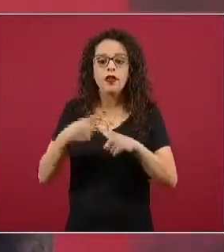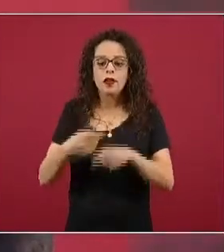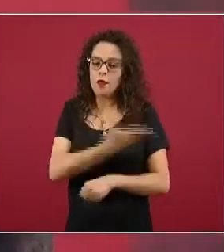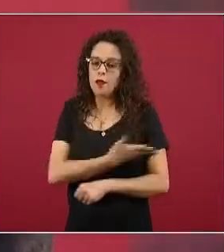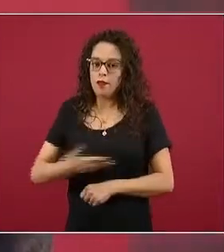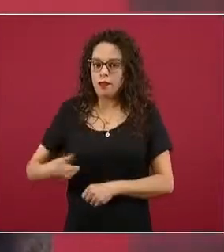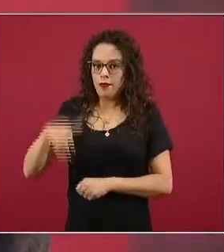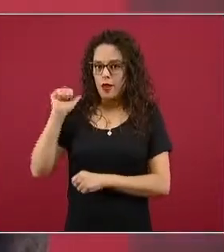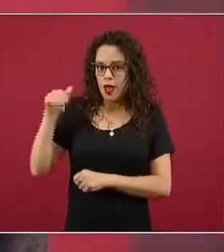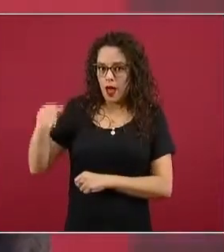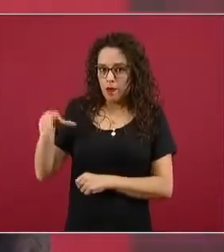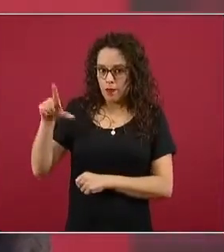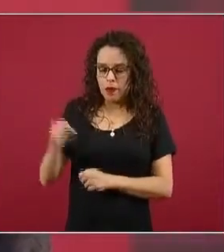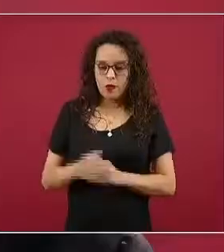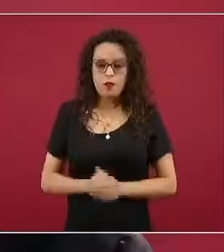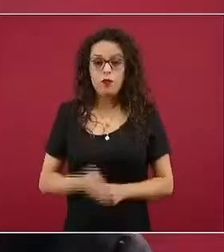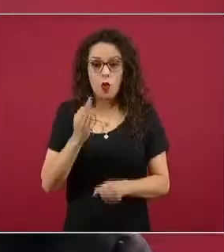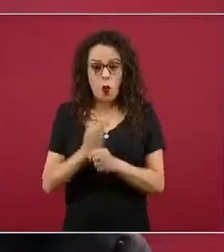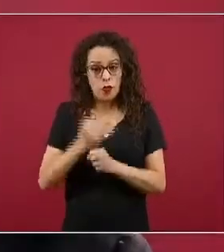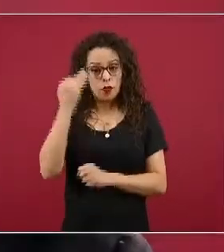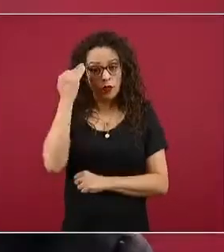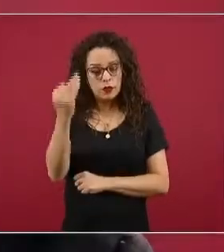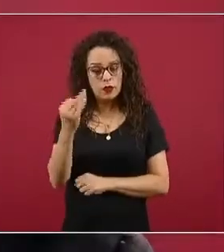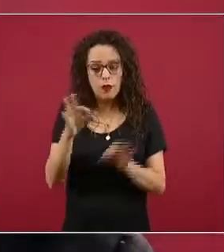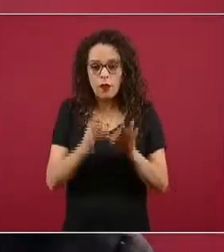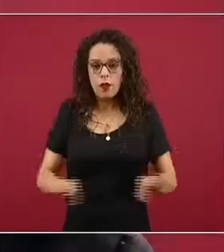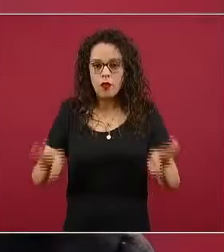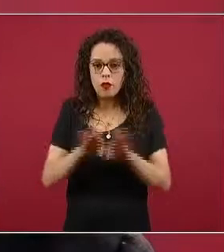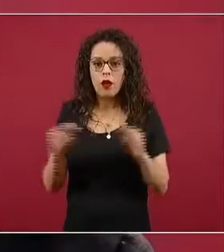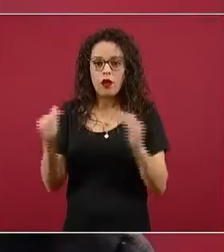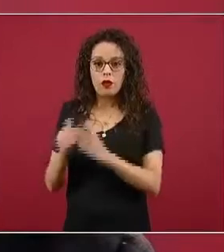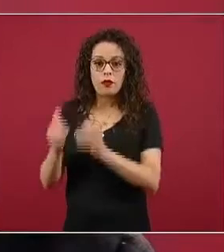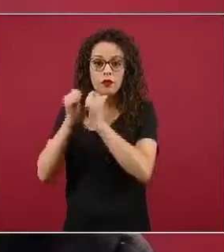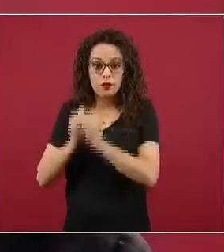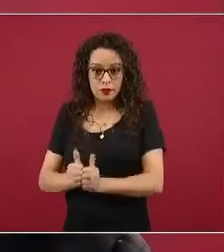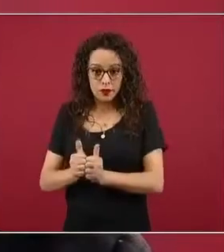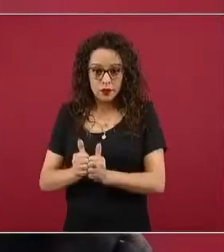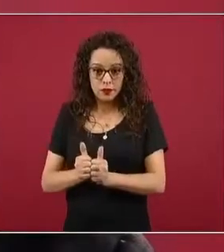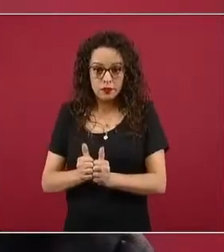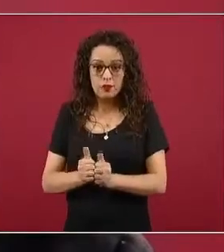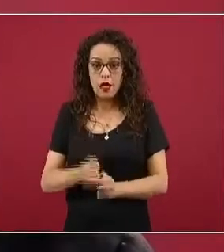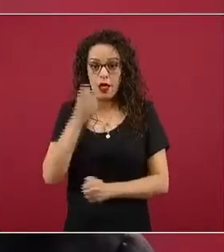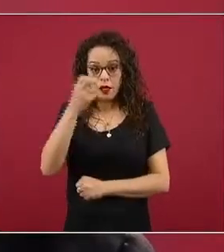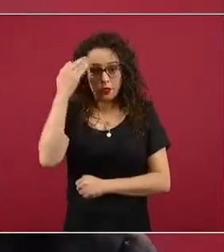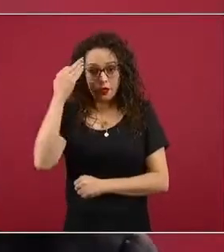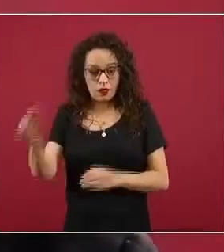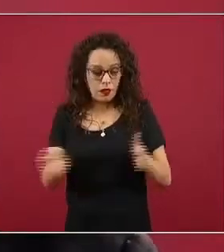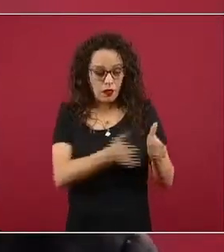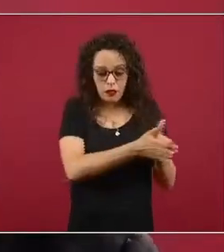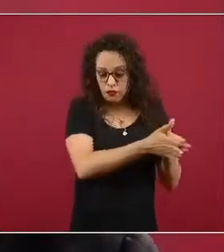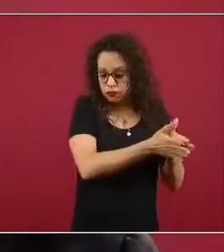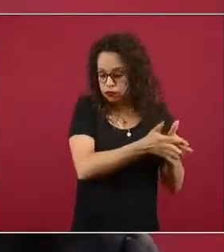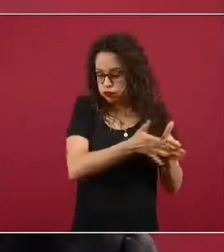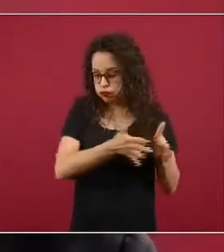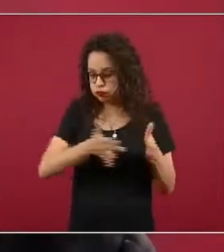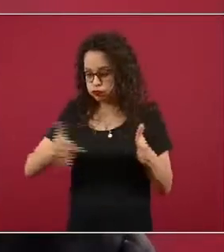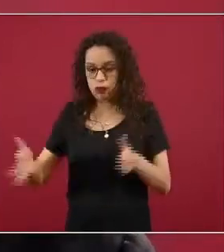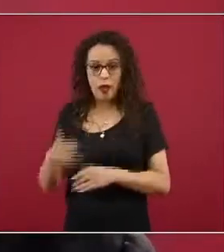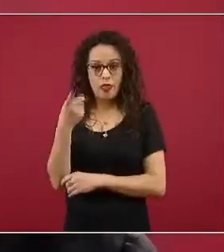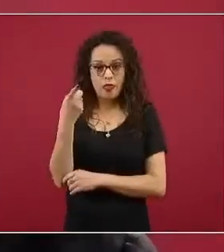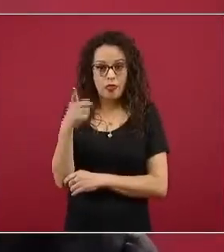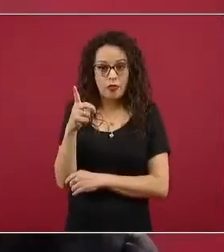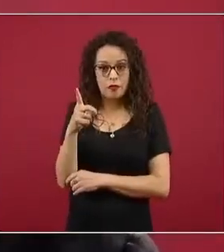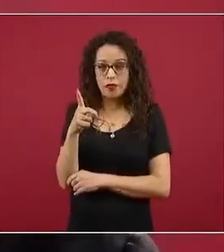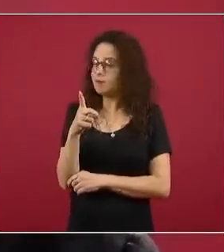casa, es momento de saber con toda claridad que a lo largo de toda la temporada dicembrina no